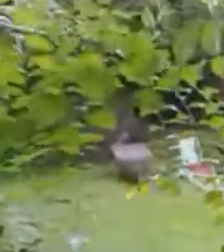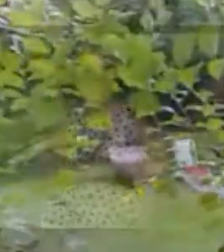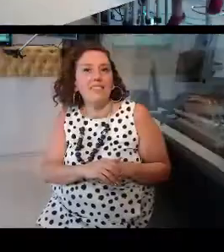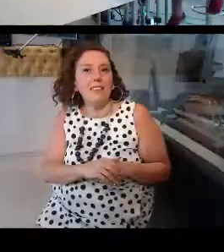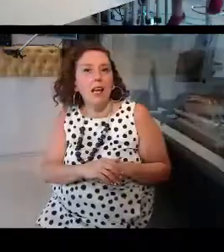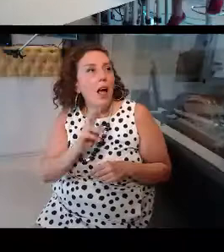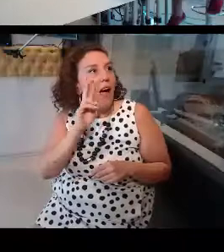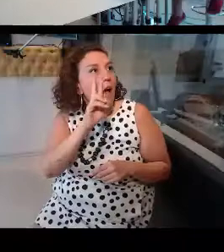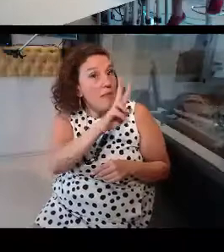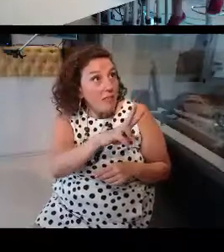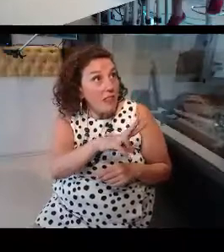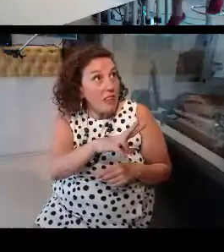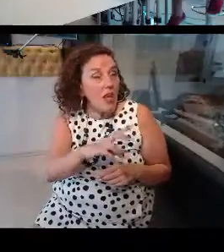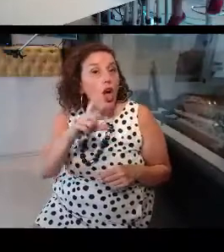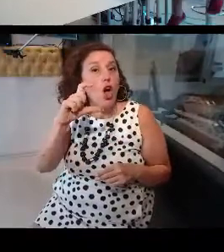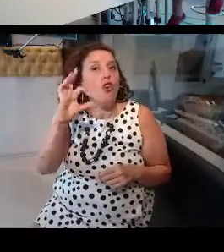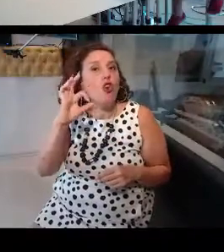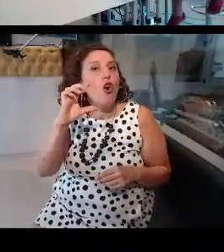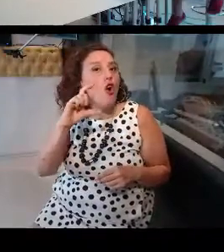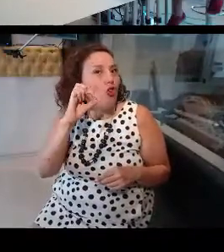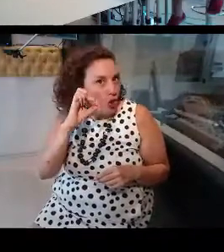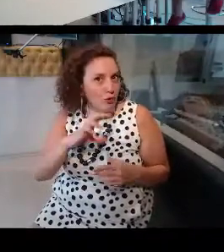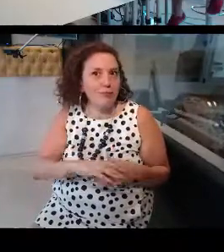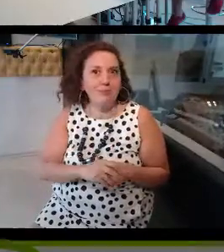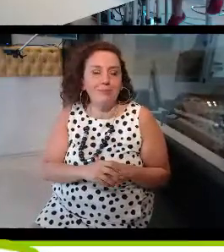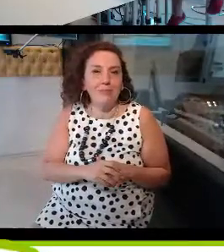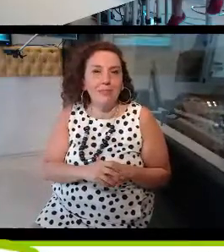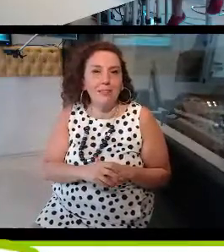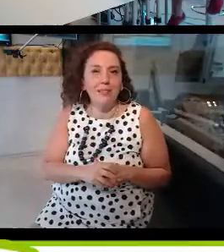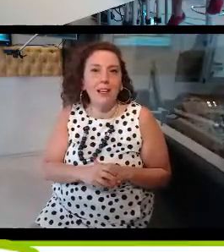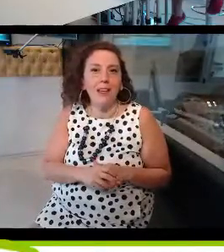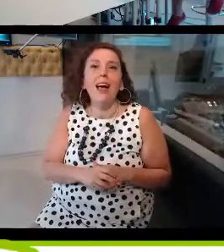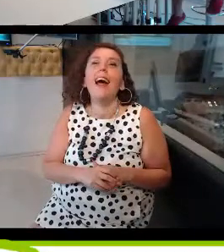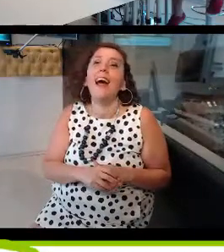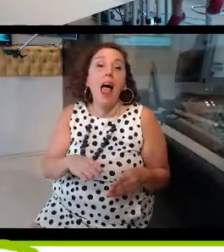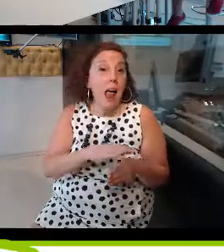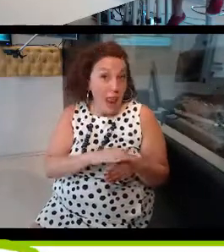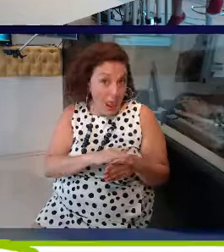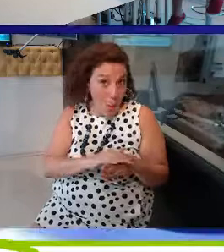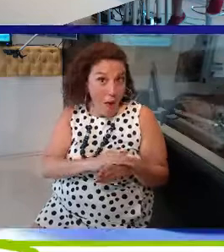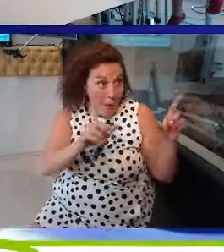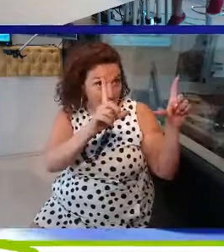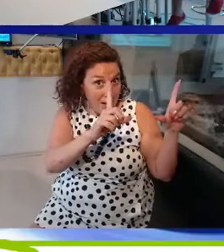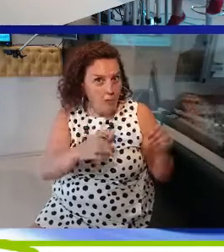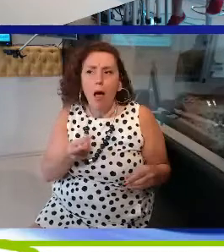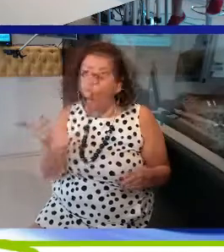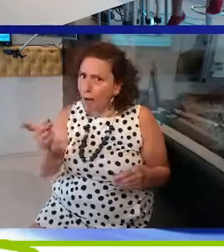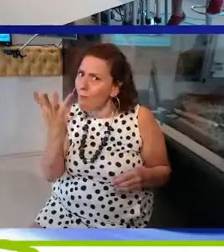La vi... El de Coco. ¡Ah, la nueva Disney! ¿Qué tal está? Muy